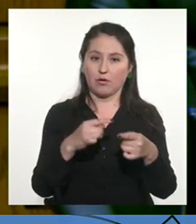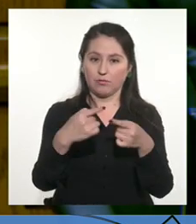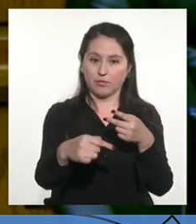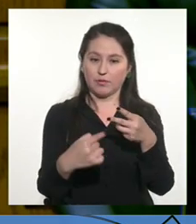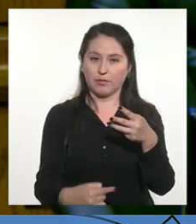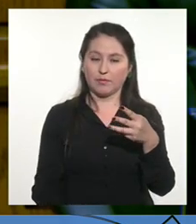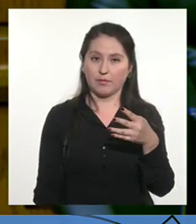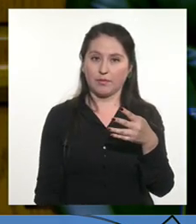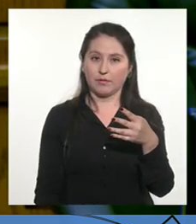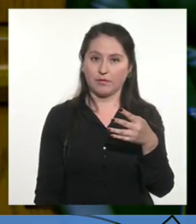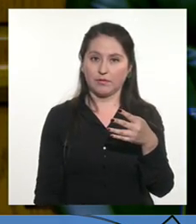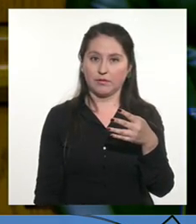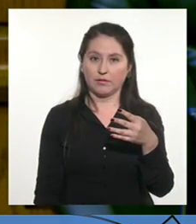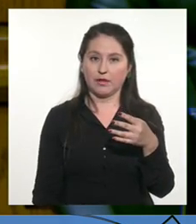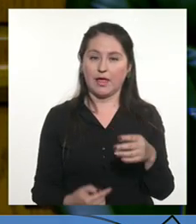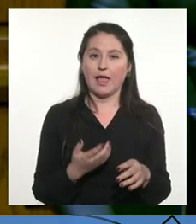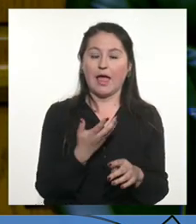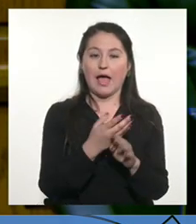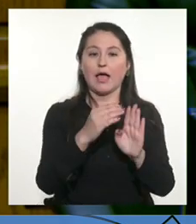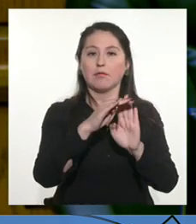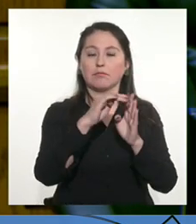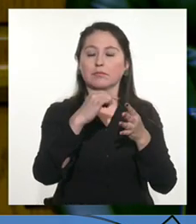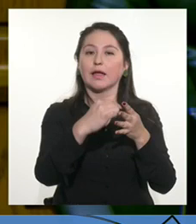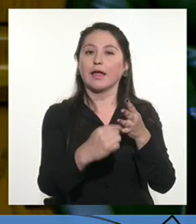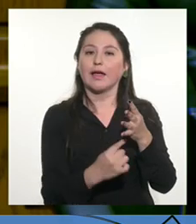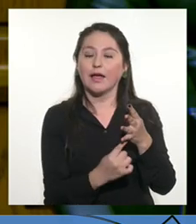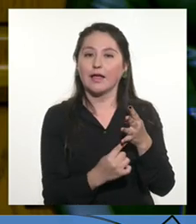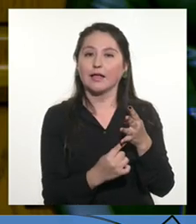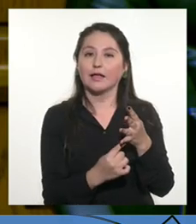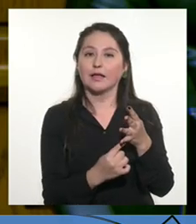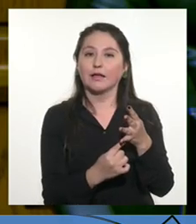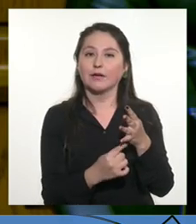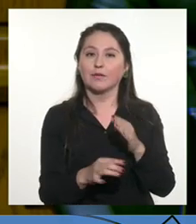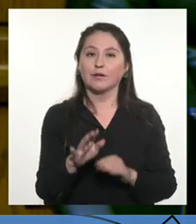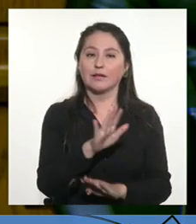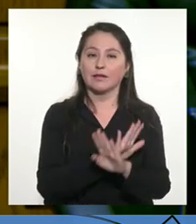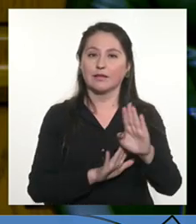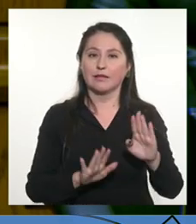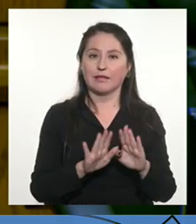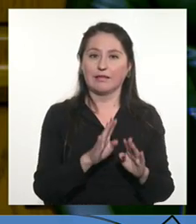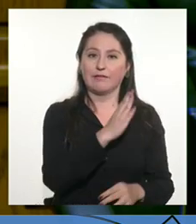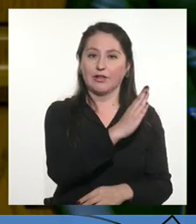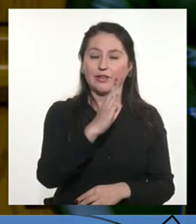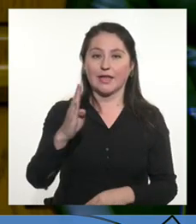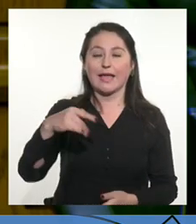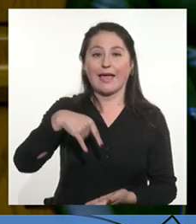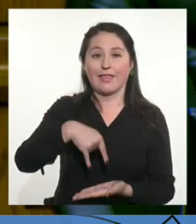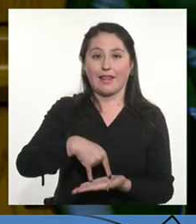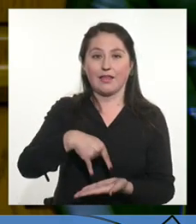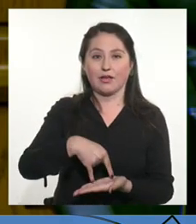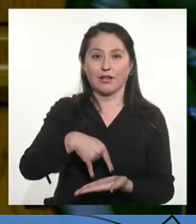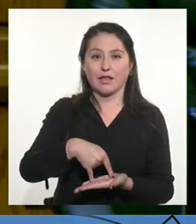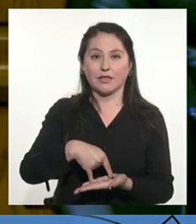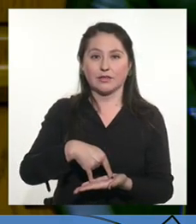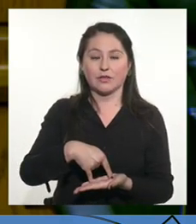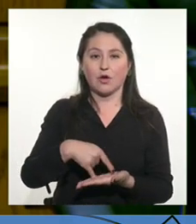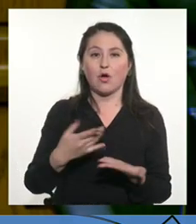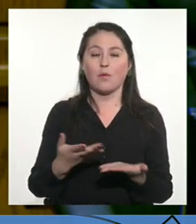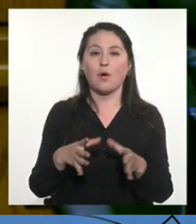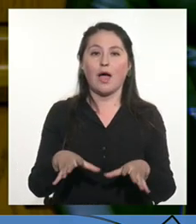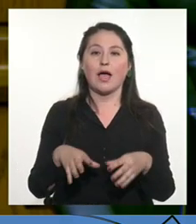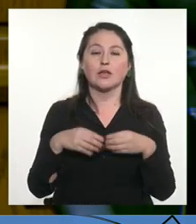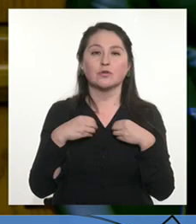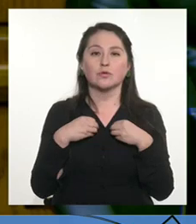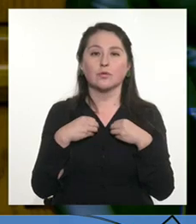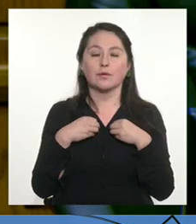contar bajo un criterio general de seguridad jurídica con un informe de la biblioteca este congreso nacional como sí mismo con la opinión